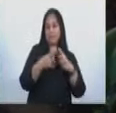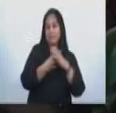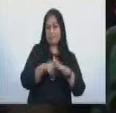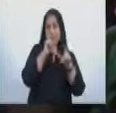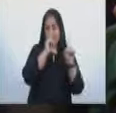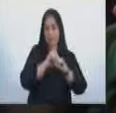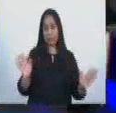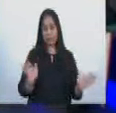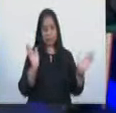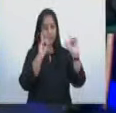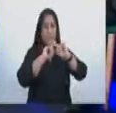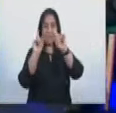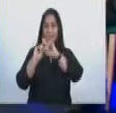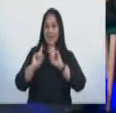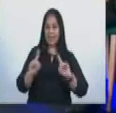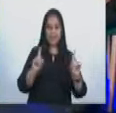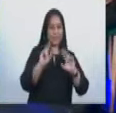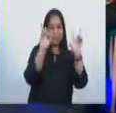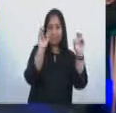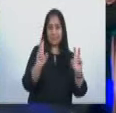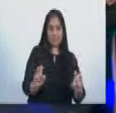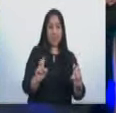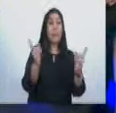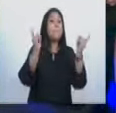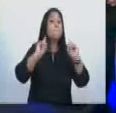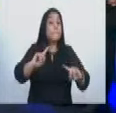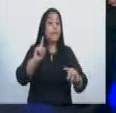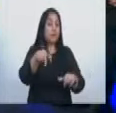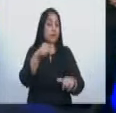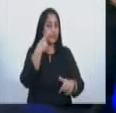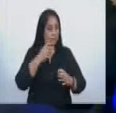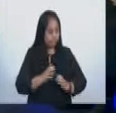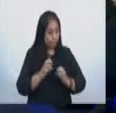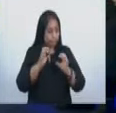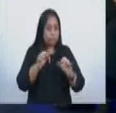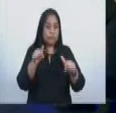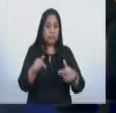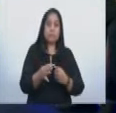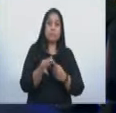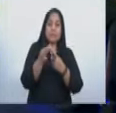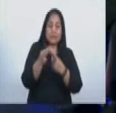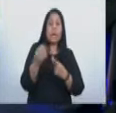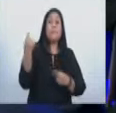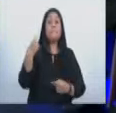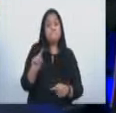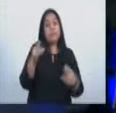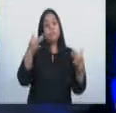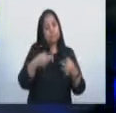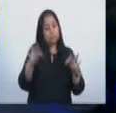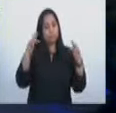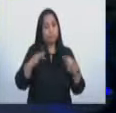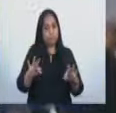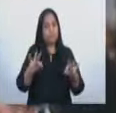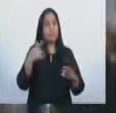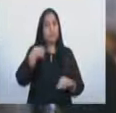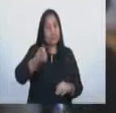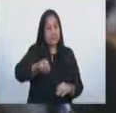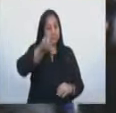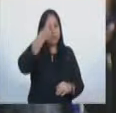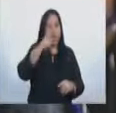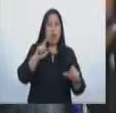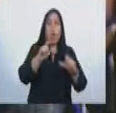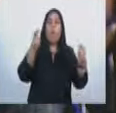adelante en distintos Ramos pero estamos haciendo un esfuerzo especial para tratar de entender